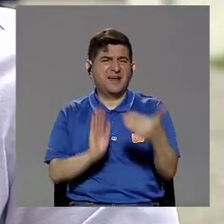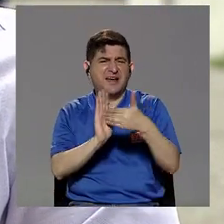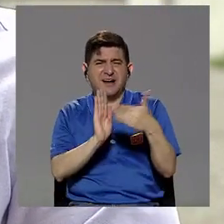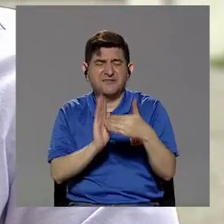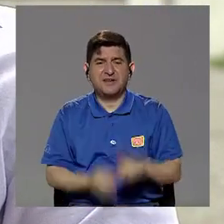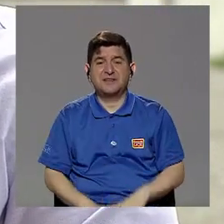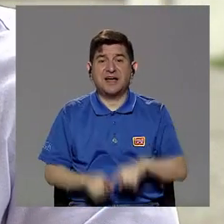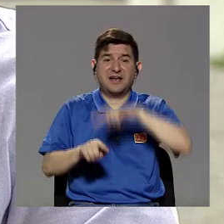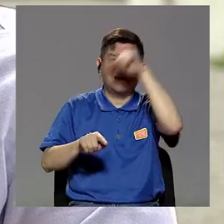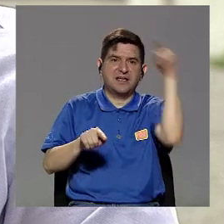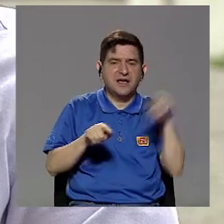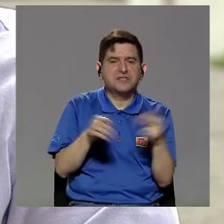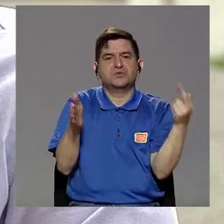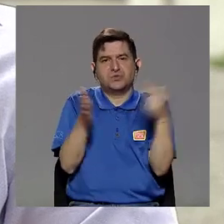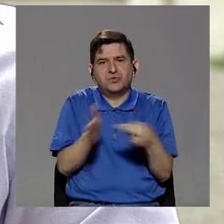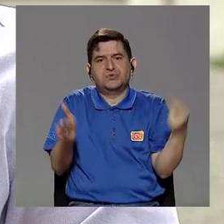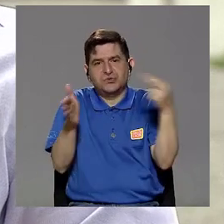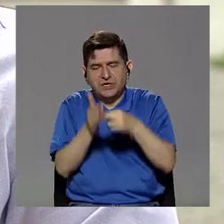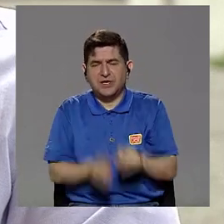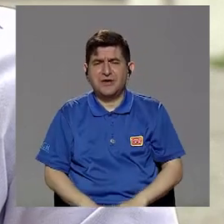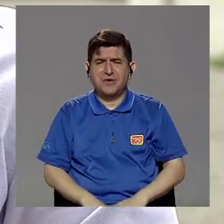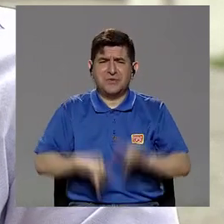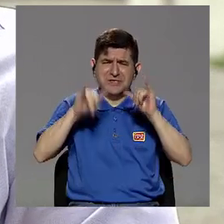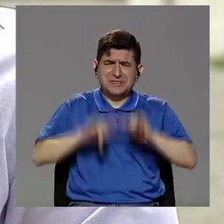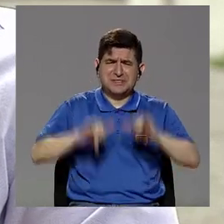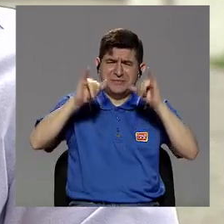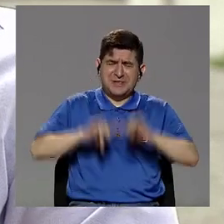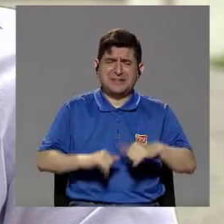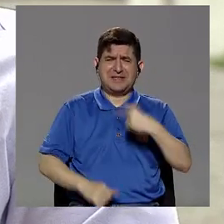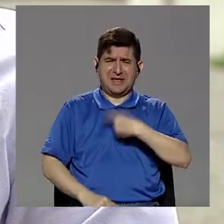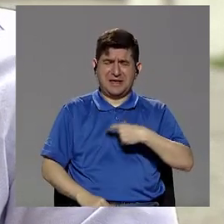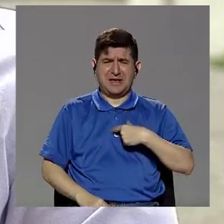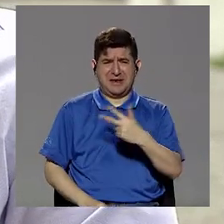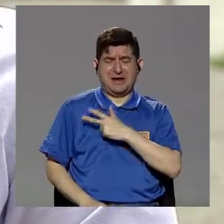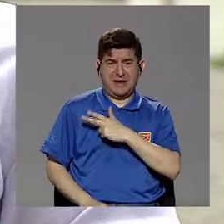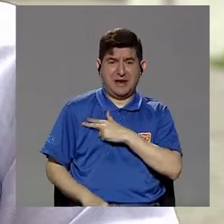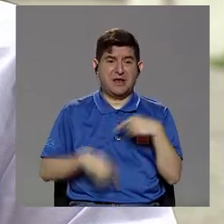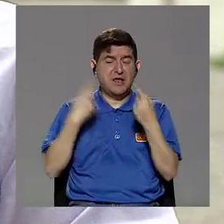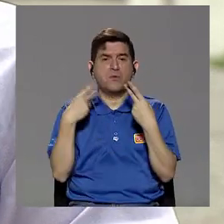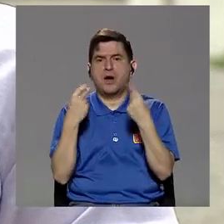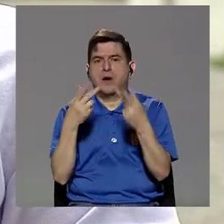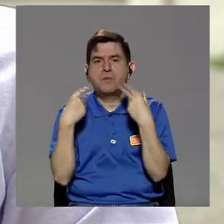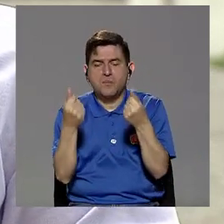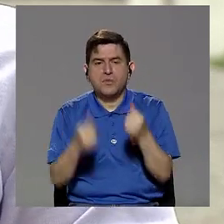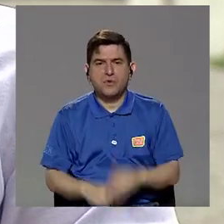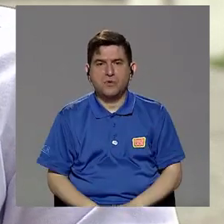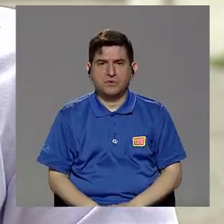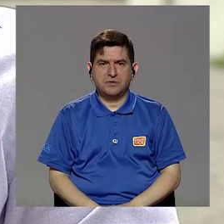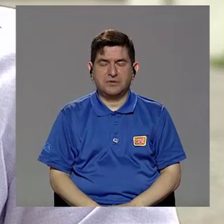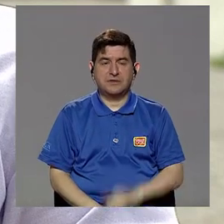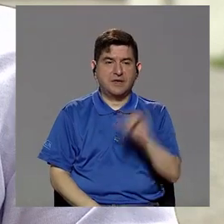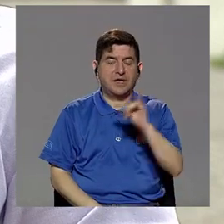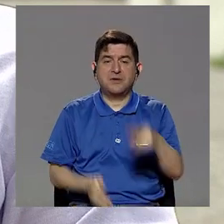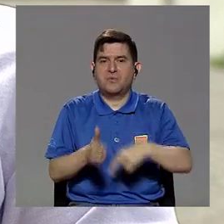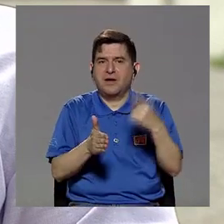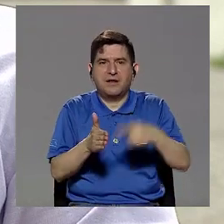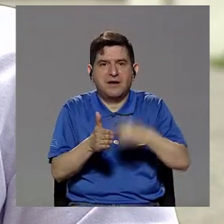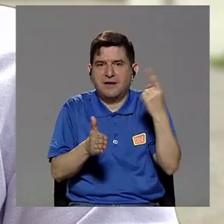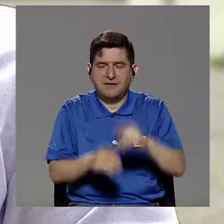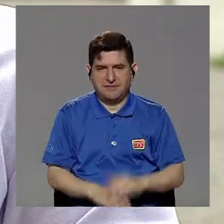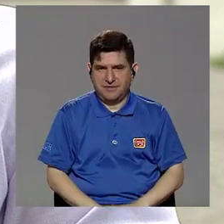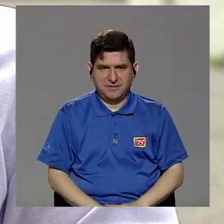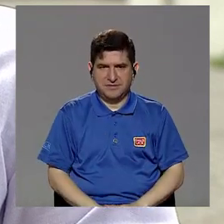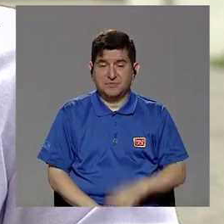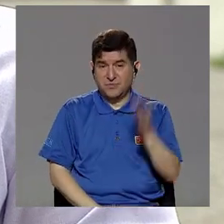a irritar la vejiga y es como un ciclo vicioso. Y cuando se aguanta mucho las ganas de orinar y van y orinan a la carrera, etcétera, orinar calculado también, muchas